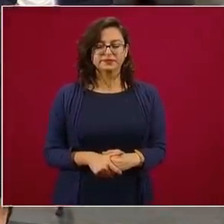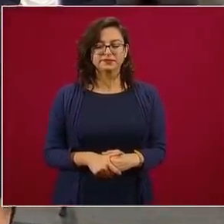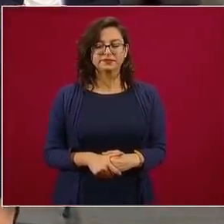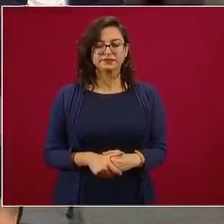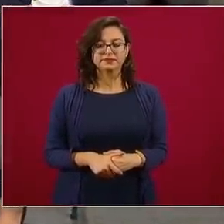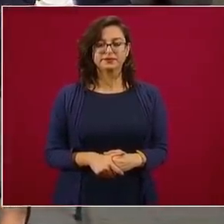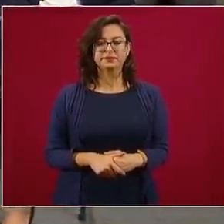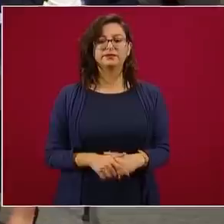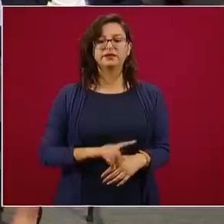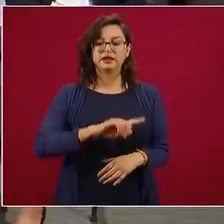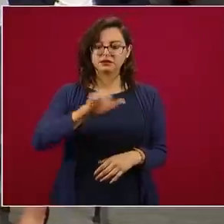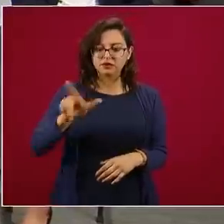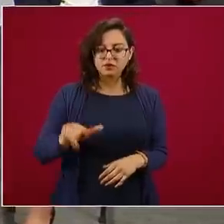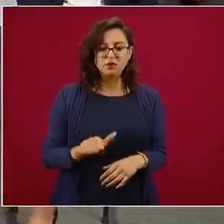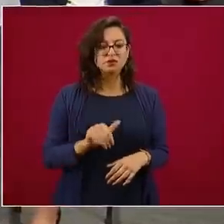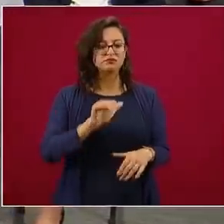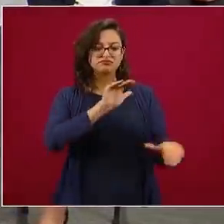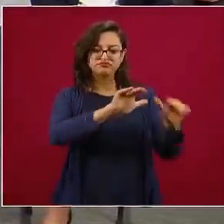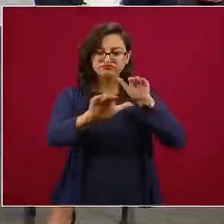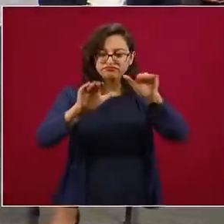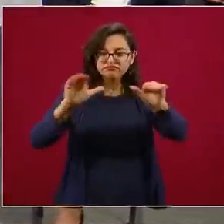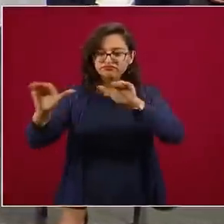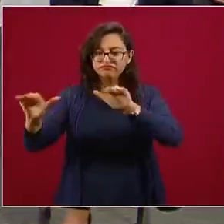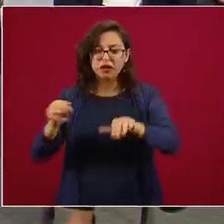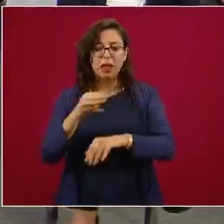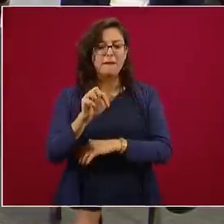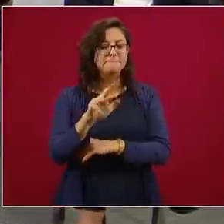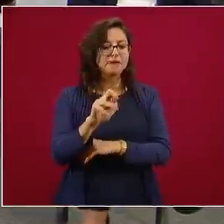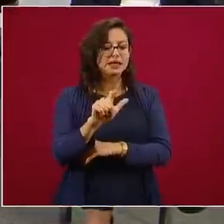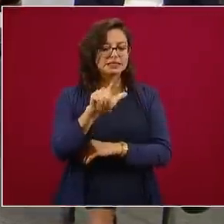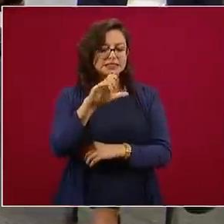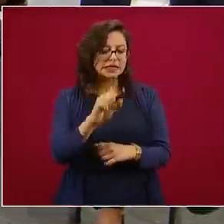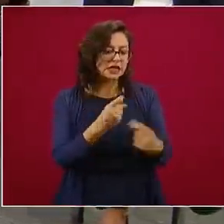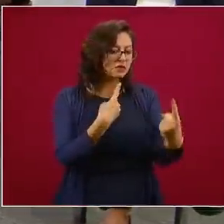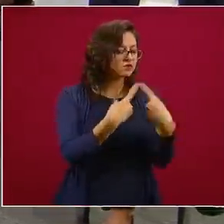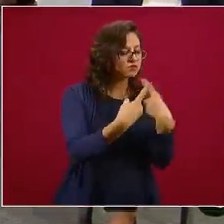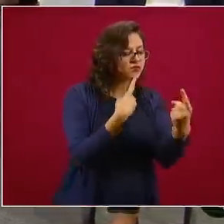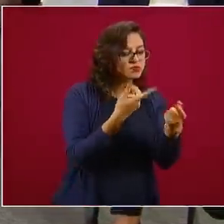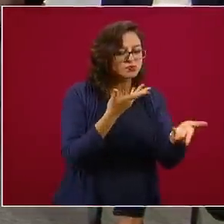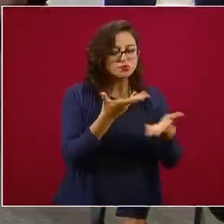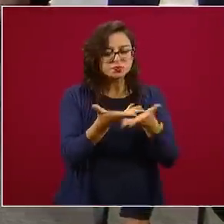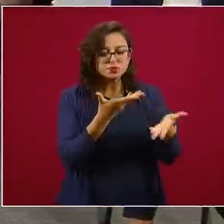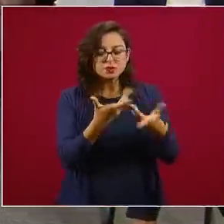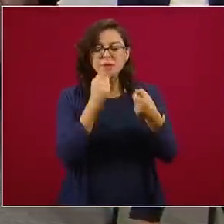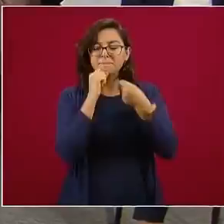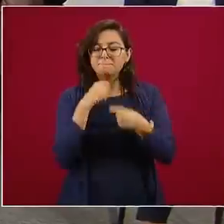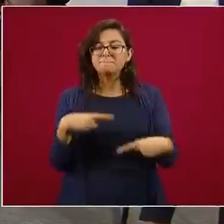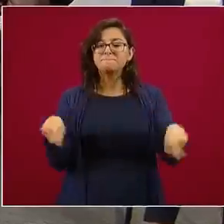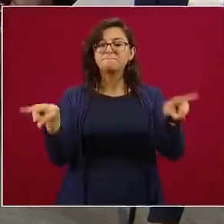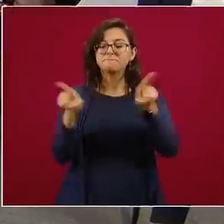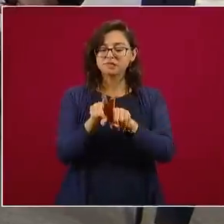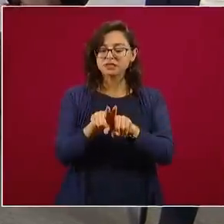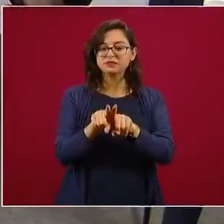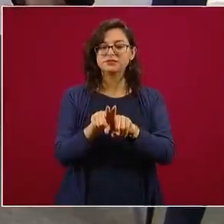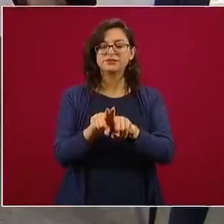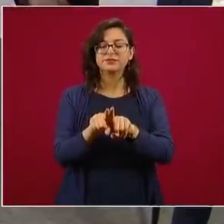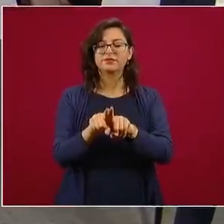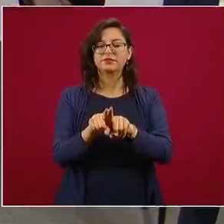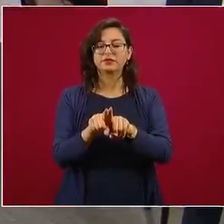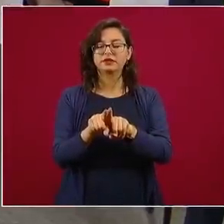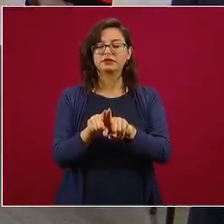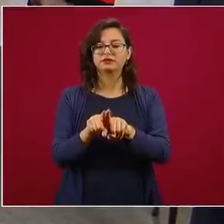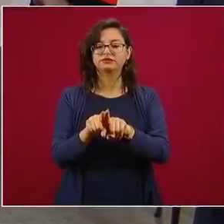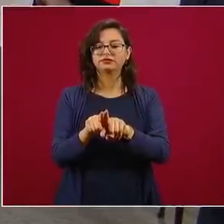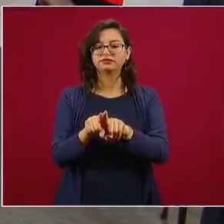me puse de acuerdo con Marcelo, hubo una comunicación por escrito con el